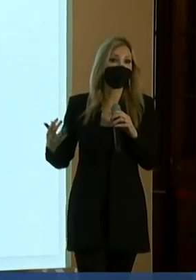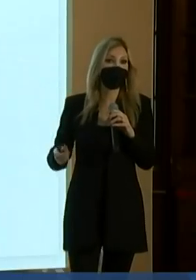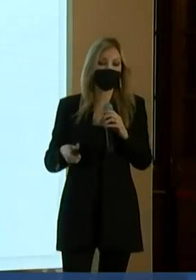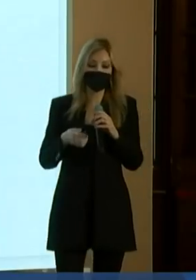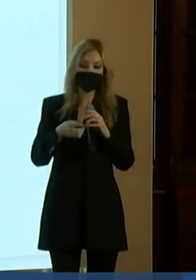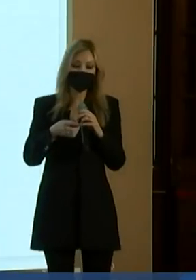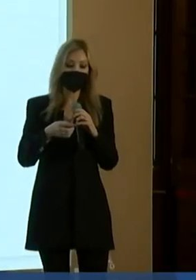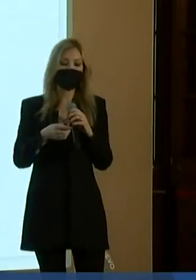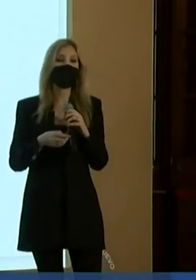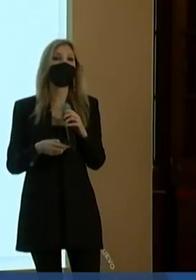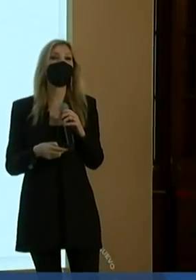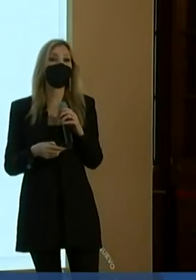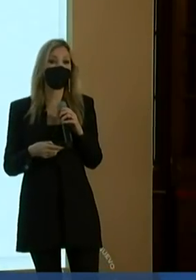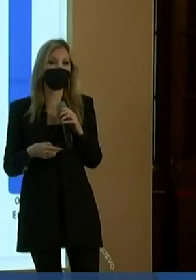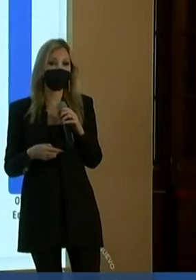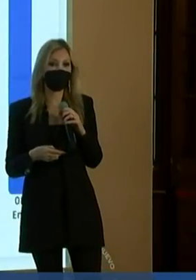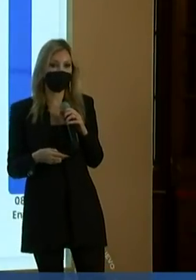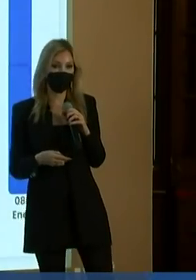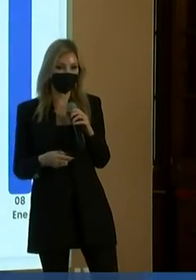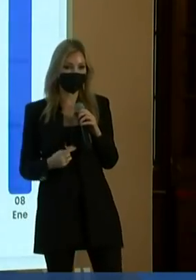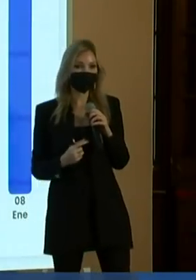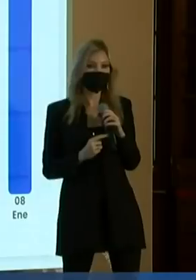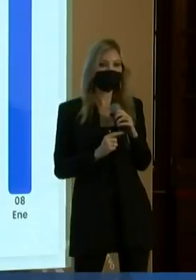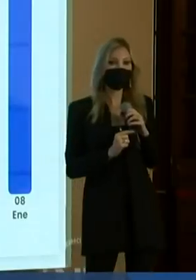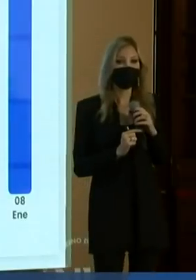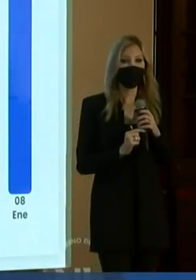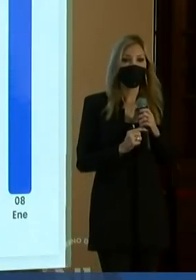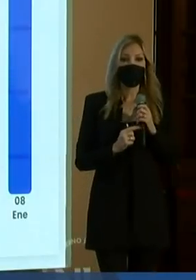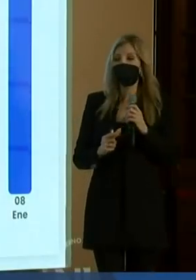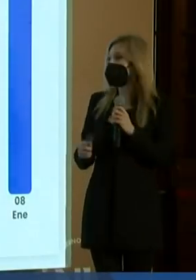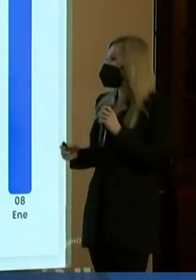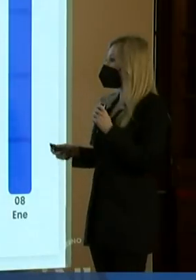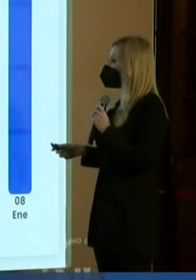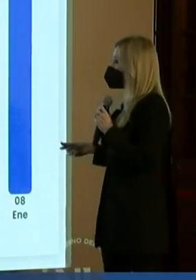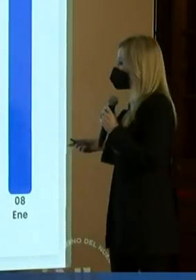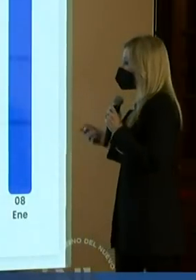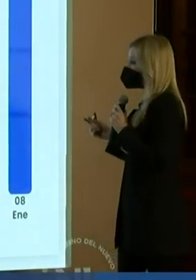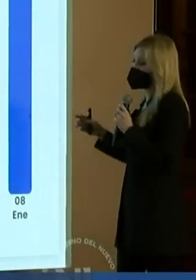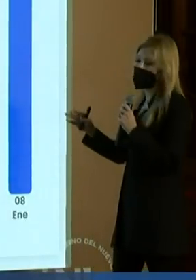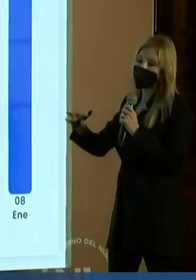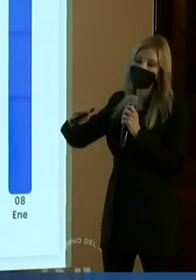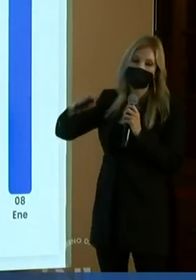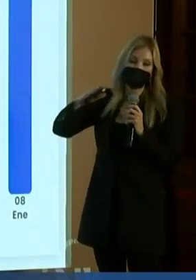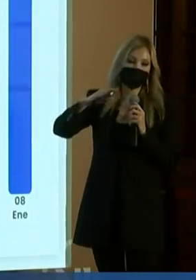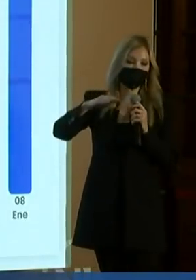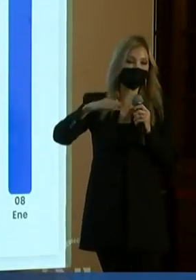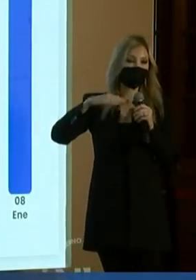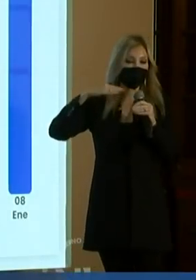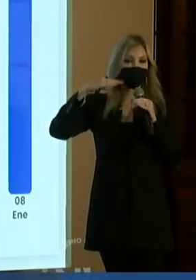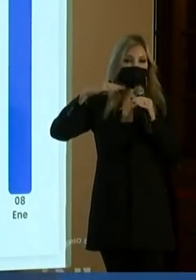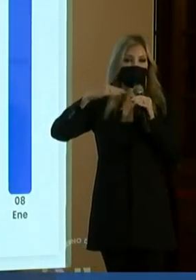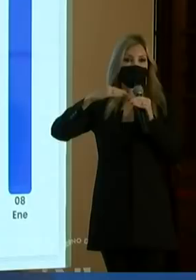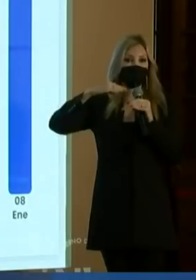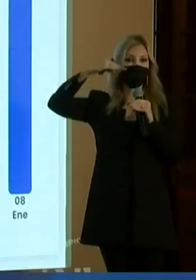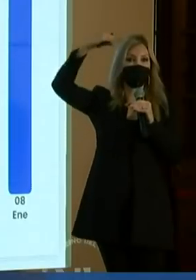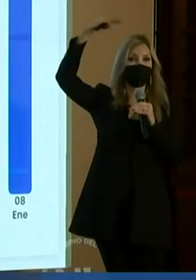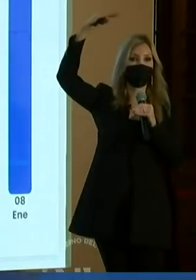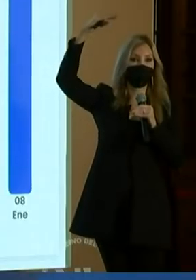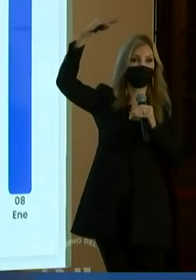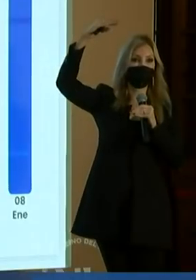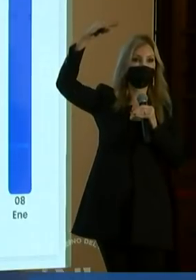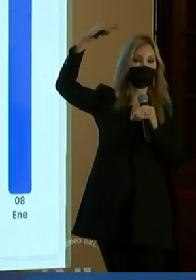algún tipo de comorbilidad. ¿Cómo vamos en relación a las hospitalizaciones? Ahorita se